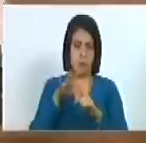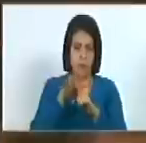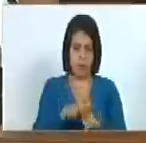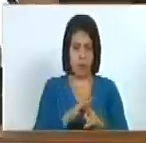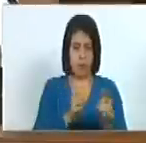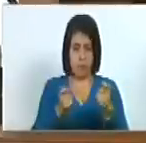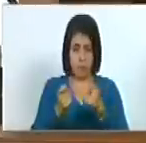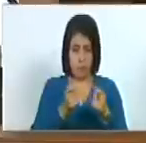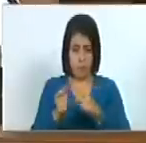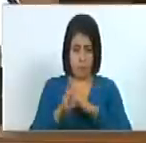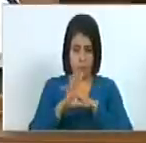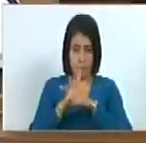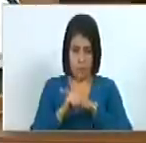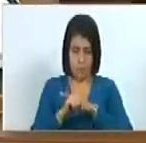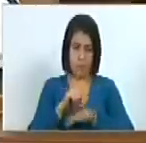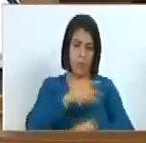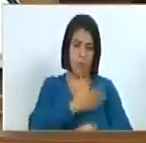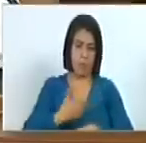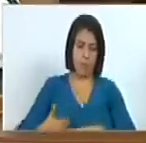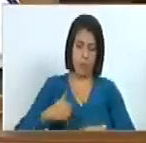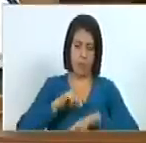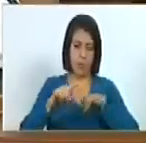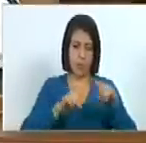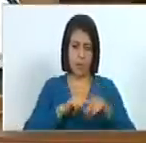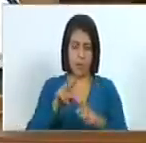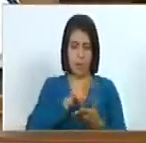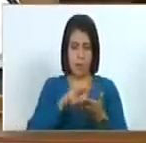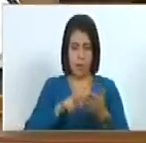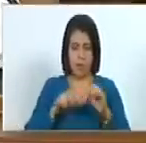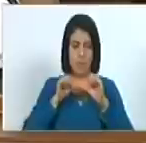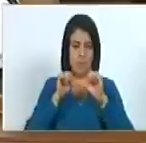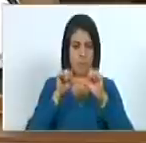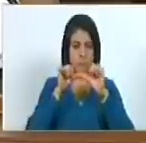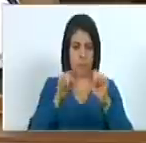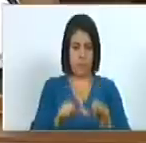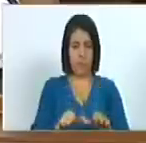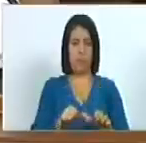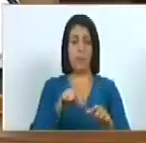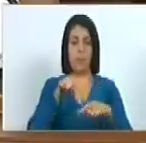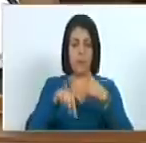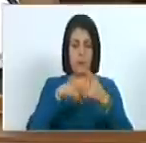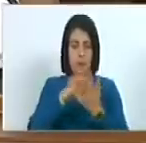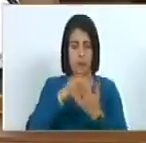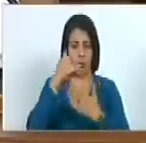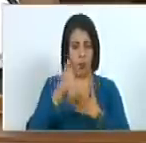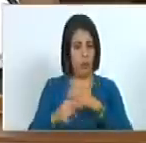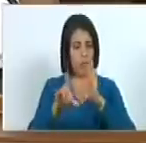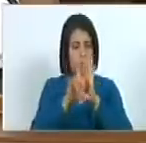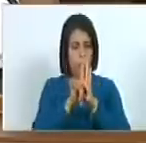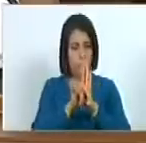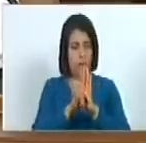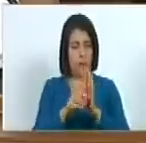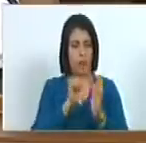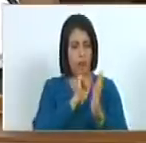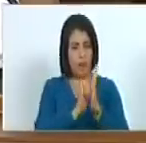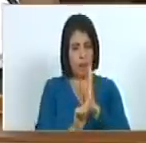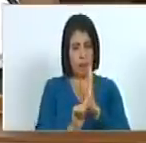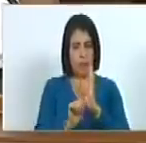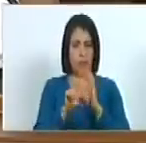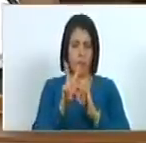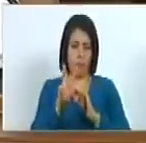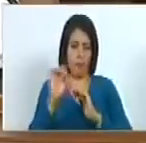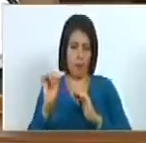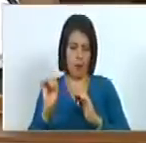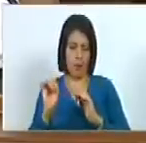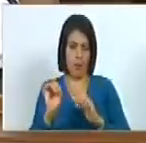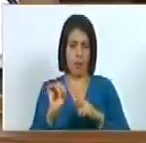de dominio. El presidente ordenó dar continuidad a la lectura del proyecto de ley desde el artículo número